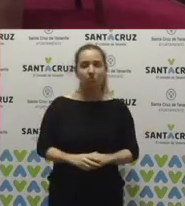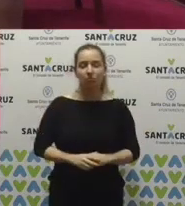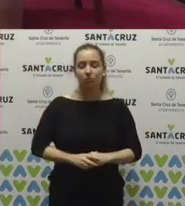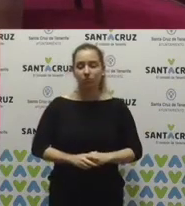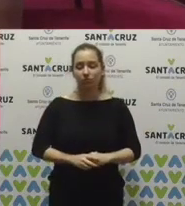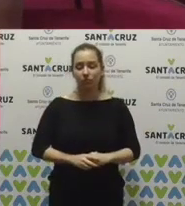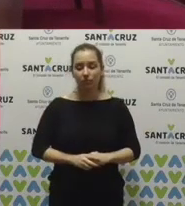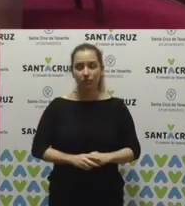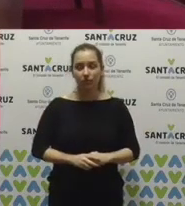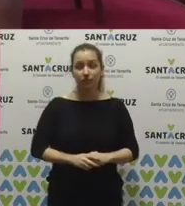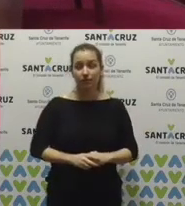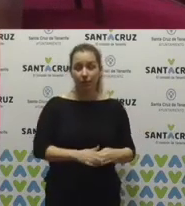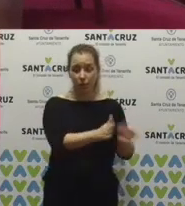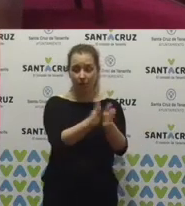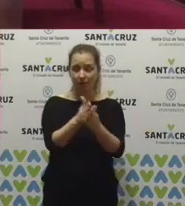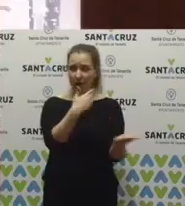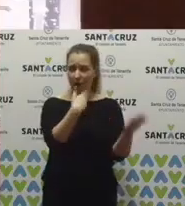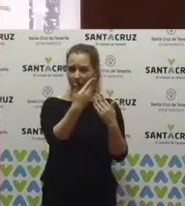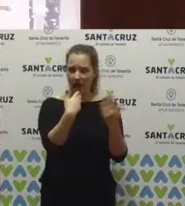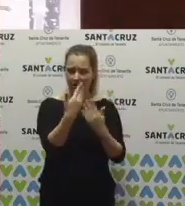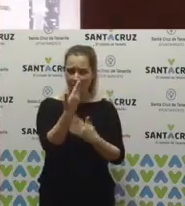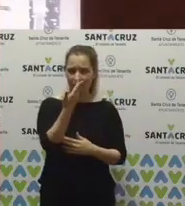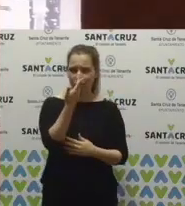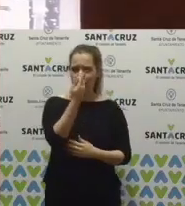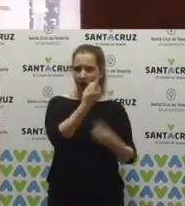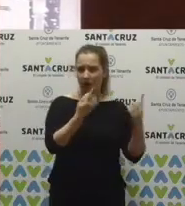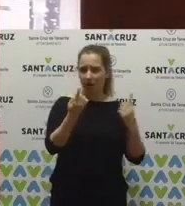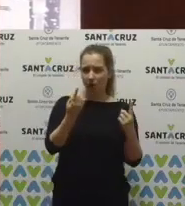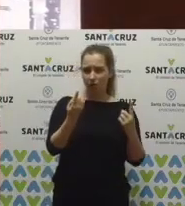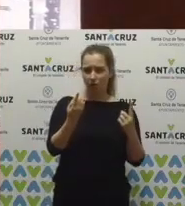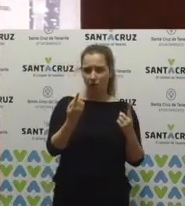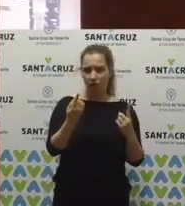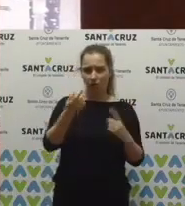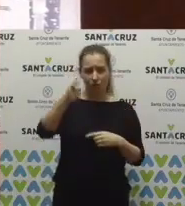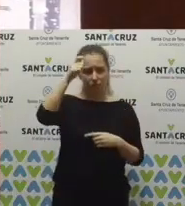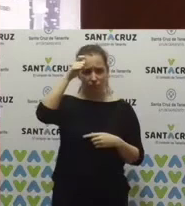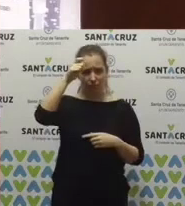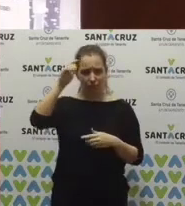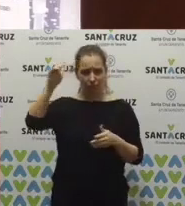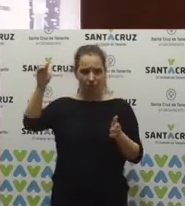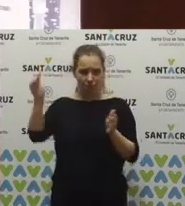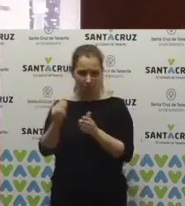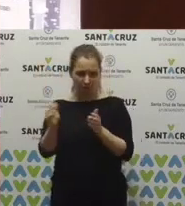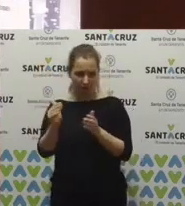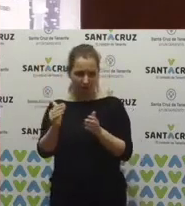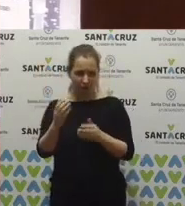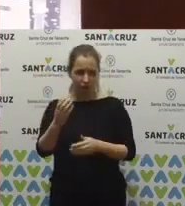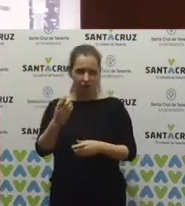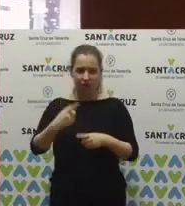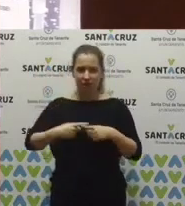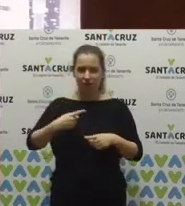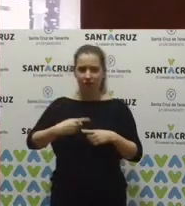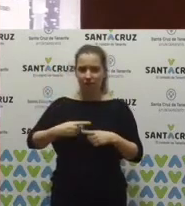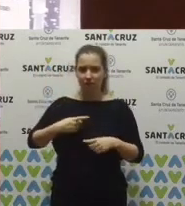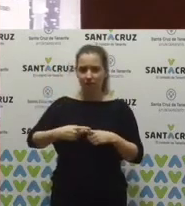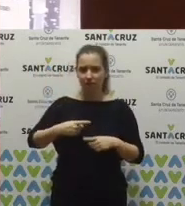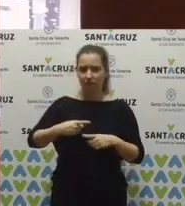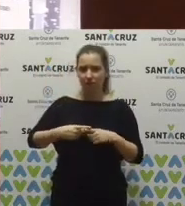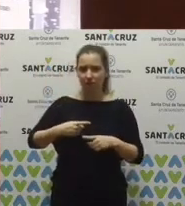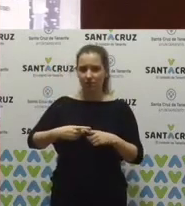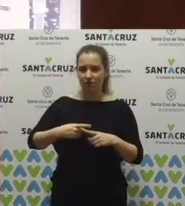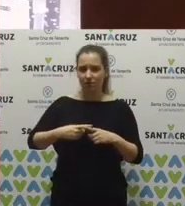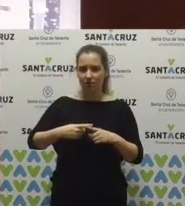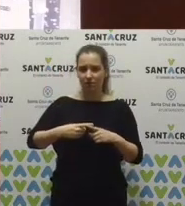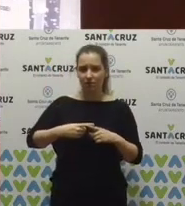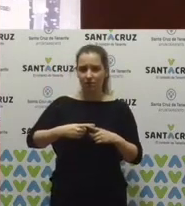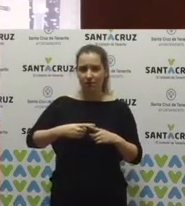hablando con algunos compañeros hablando con algunos compañeros de una localidad mucho más pequeña que santacruz casa medina sidonia que municipal hizo una gran